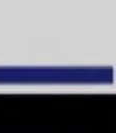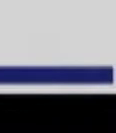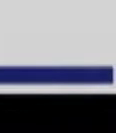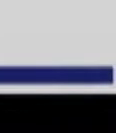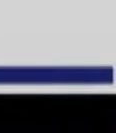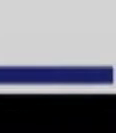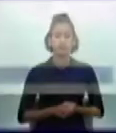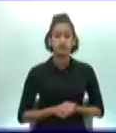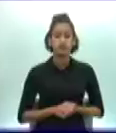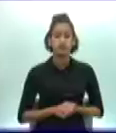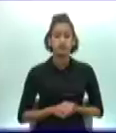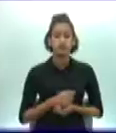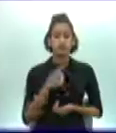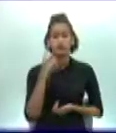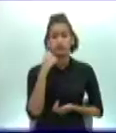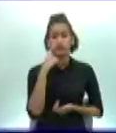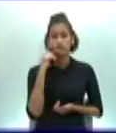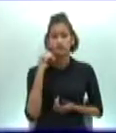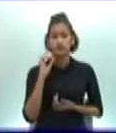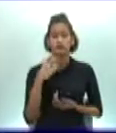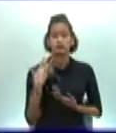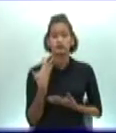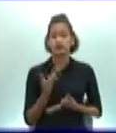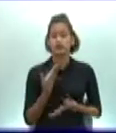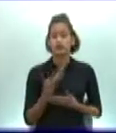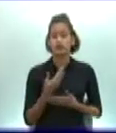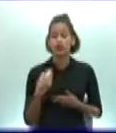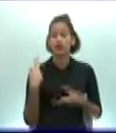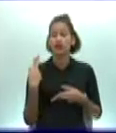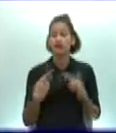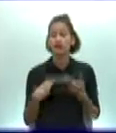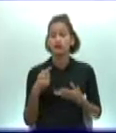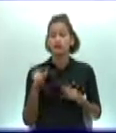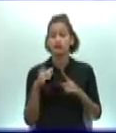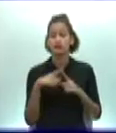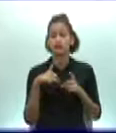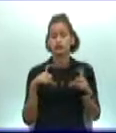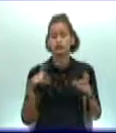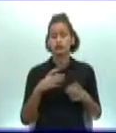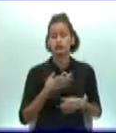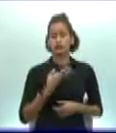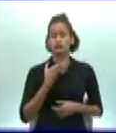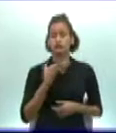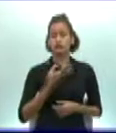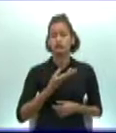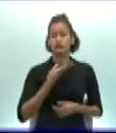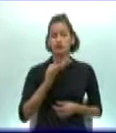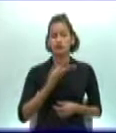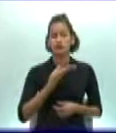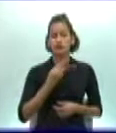Fíjense que se trata de elaborar un texto argumentativo con la expresión siguiente: